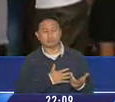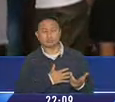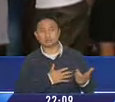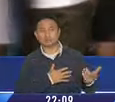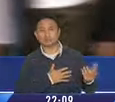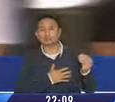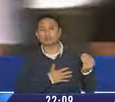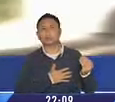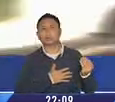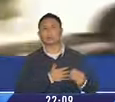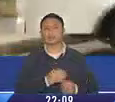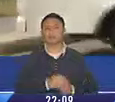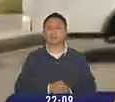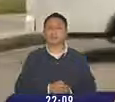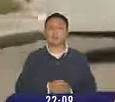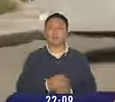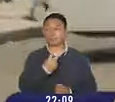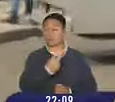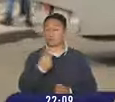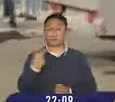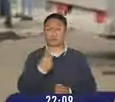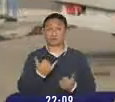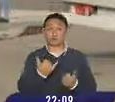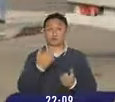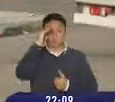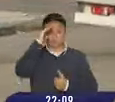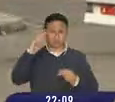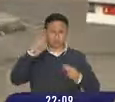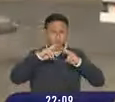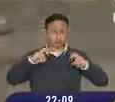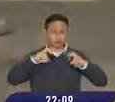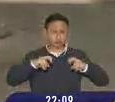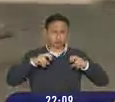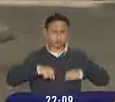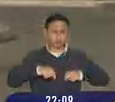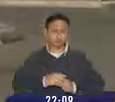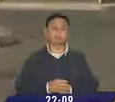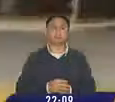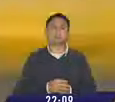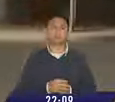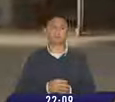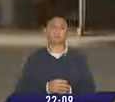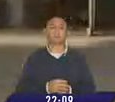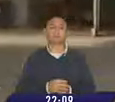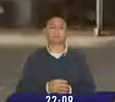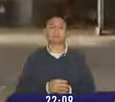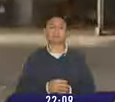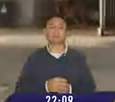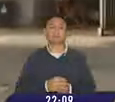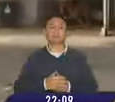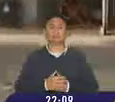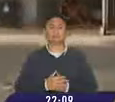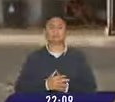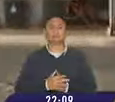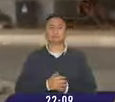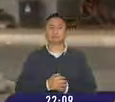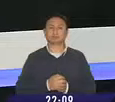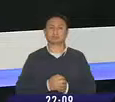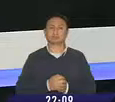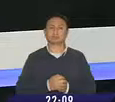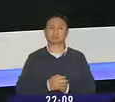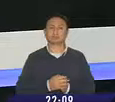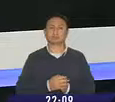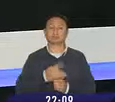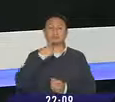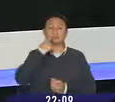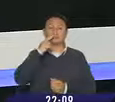niño. Ambos casos están siendo indagados por autoridades de seguridad, informó Julio César Saona. Un